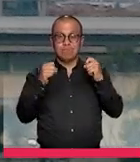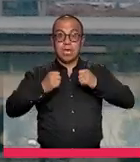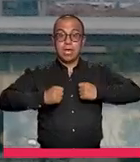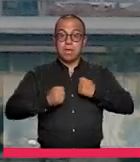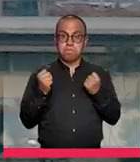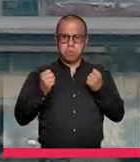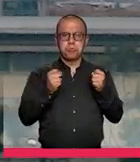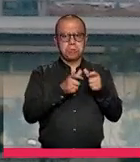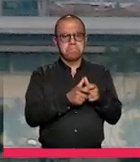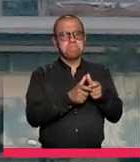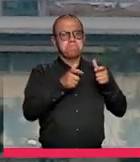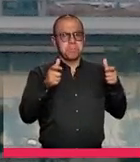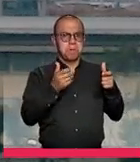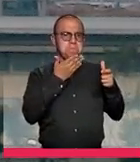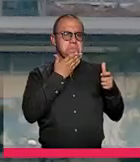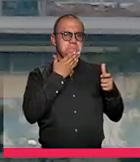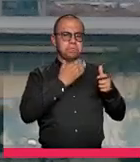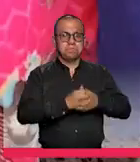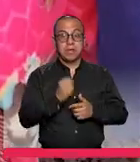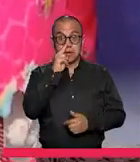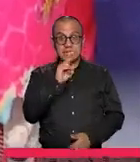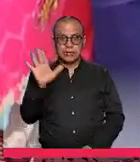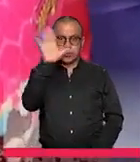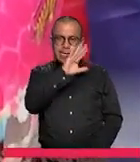Bogotá el porcentaje es alentador.